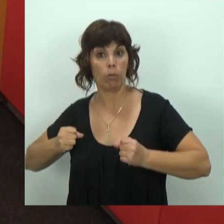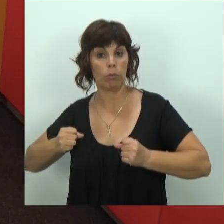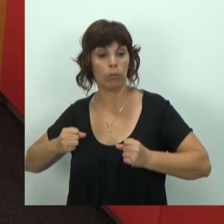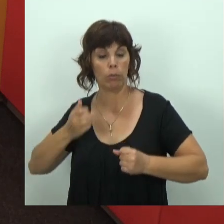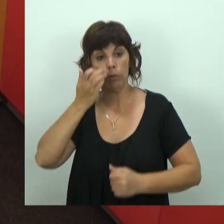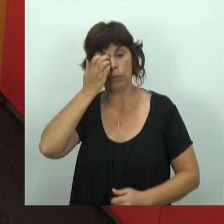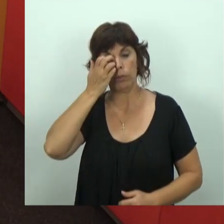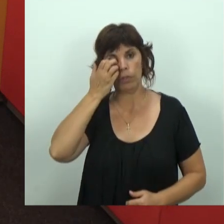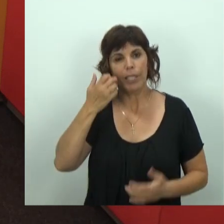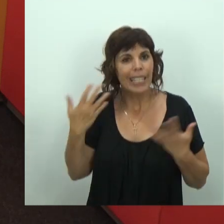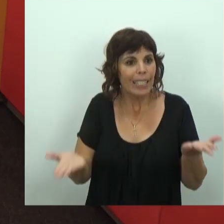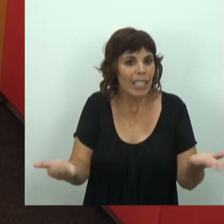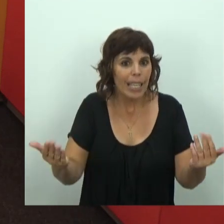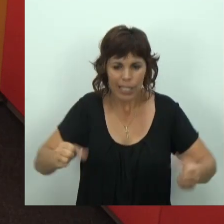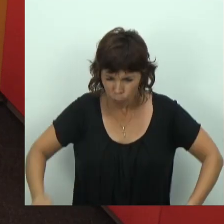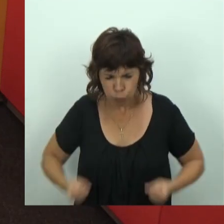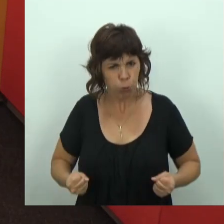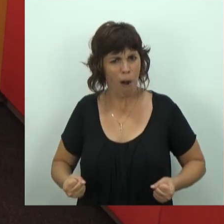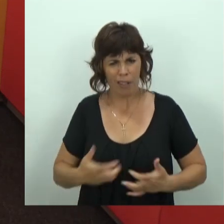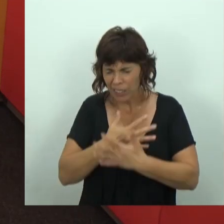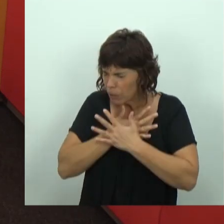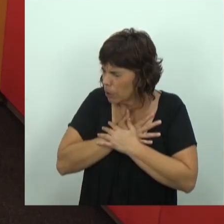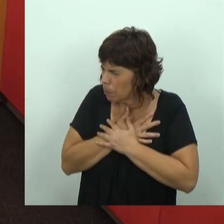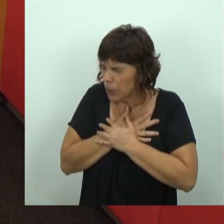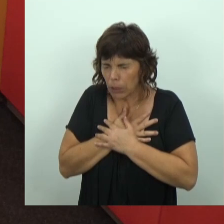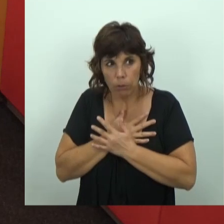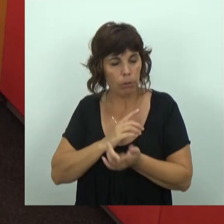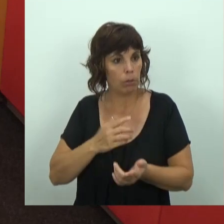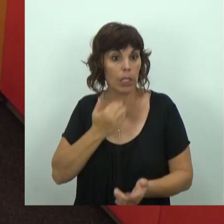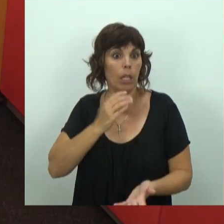Ese es el empuje, esa pasión que algo cambie.